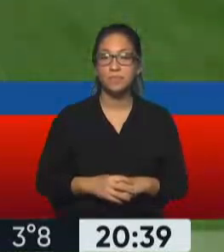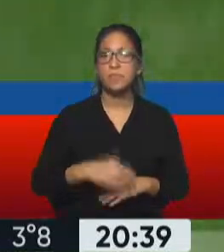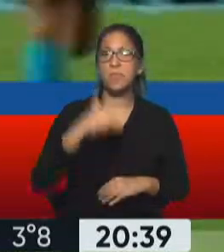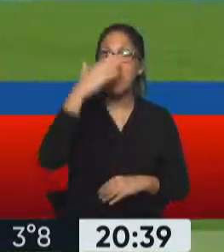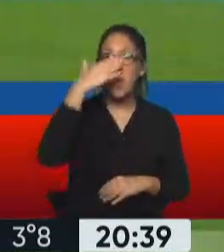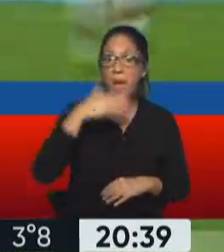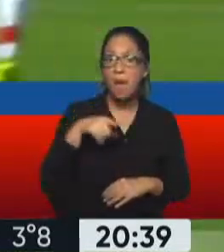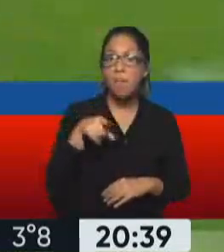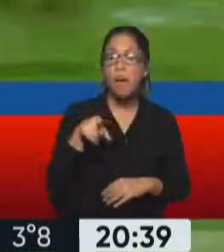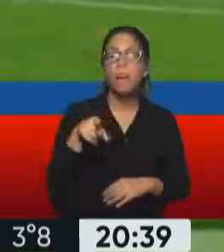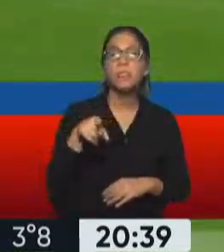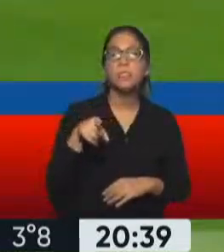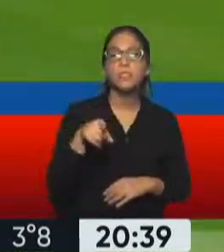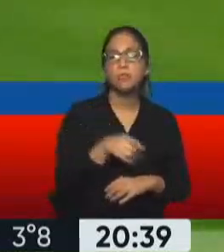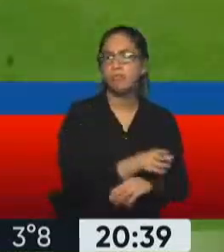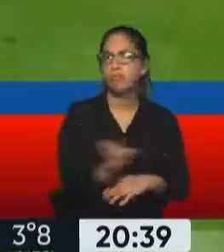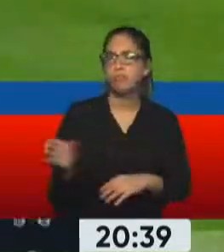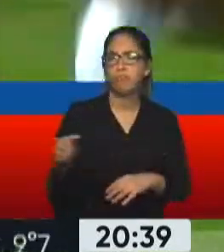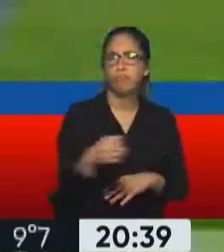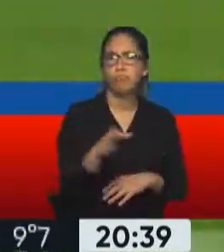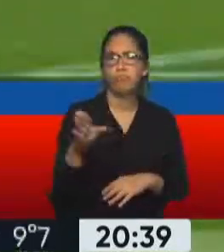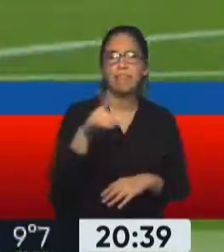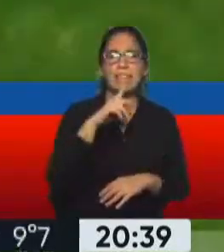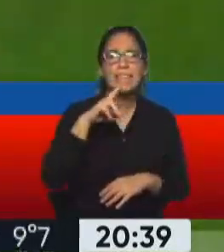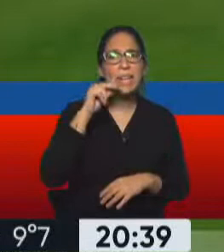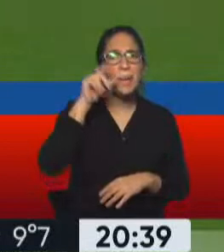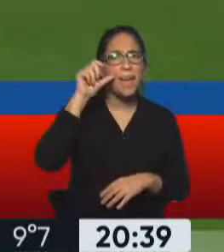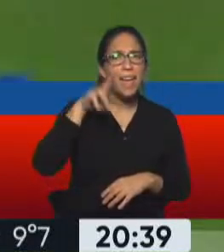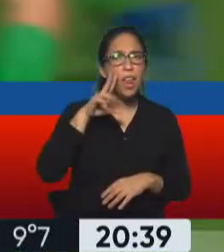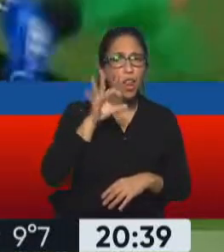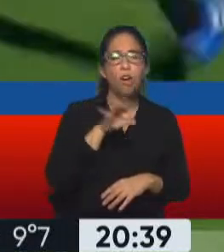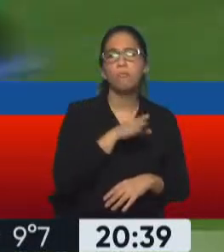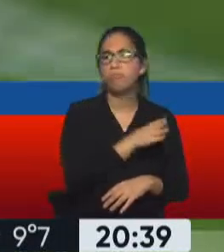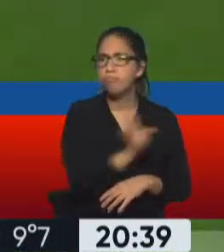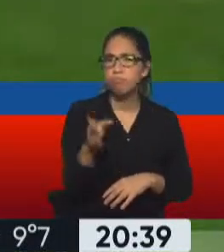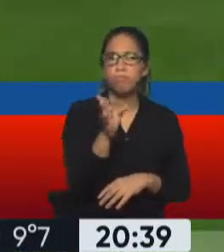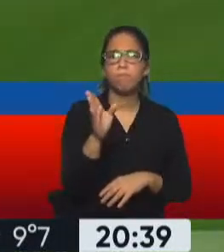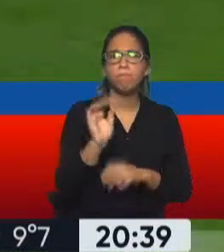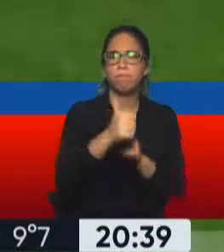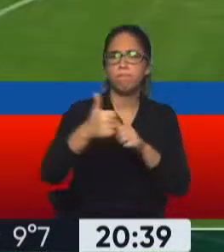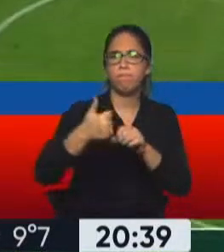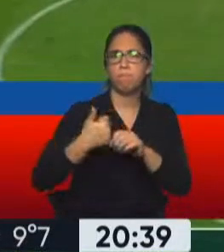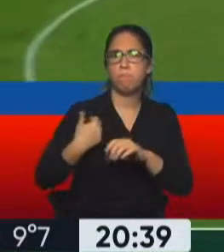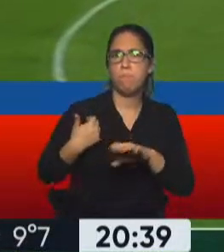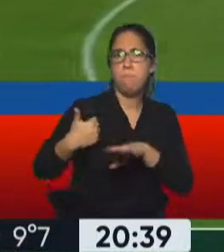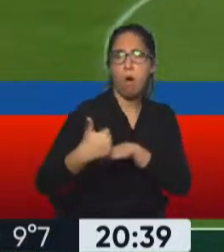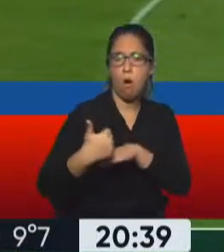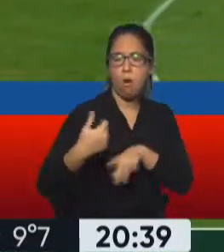arremetió con todo Triverio, el ex Unión. Bien de centro delantero, gana la